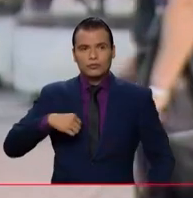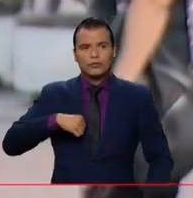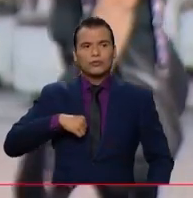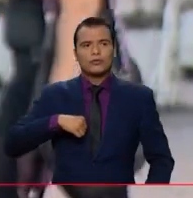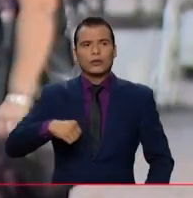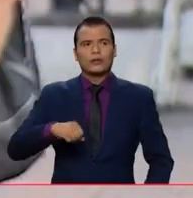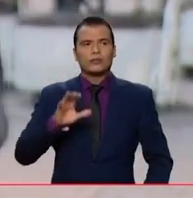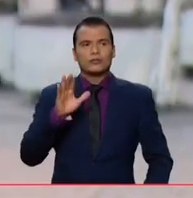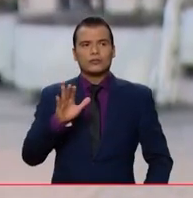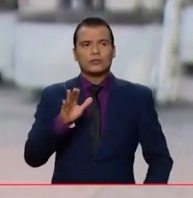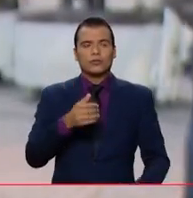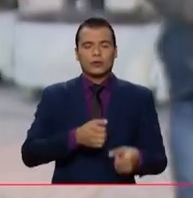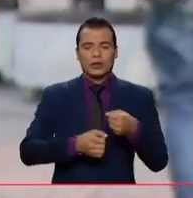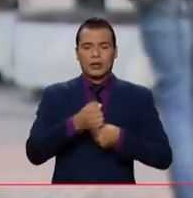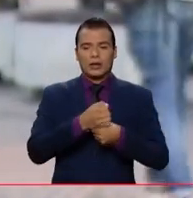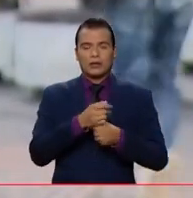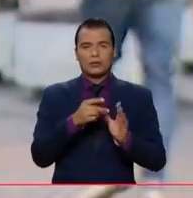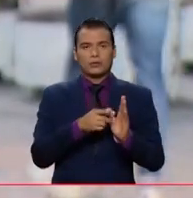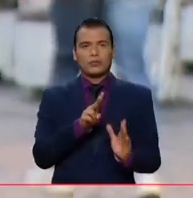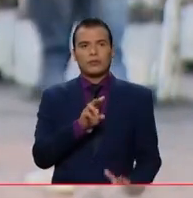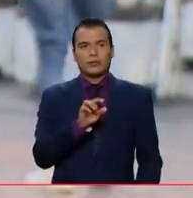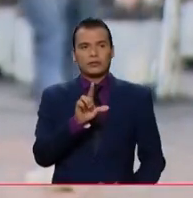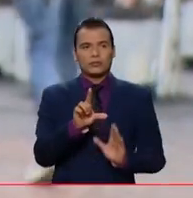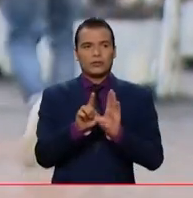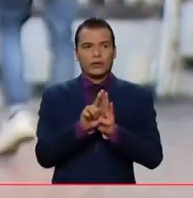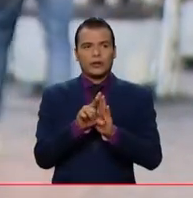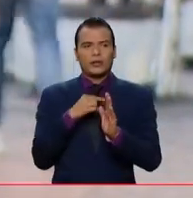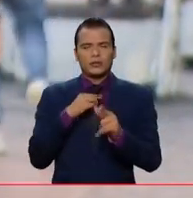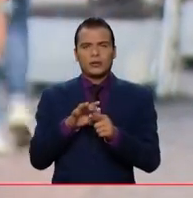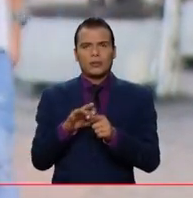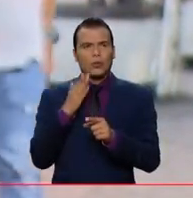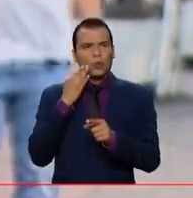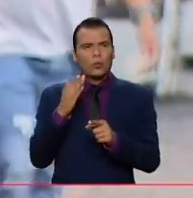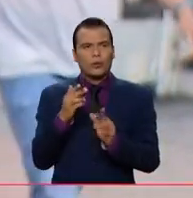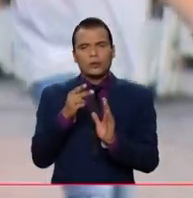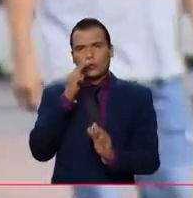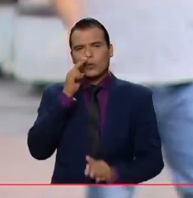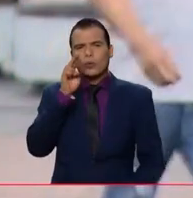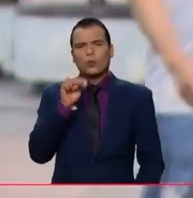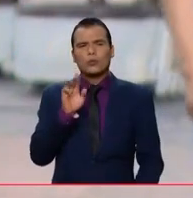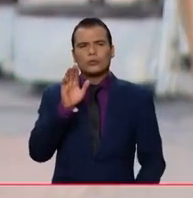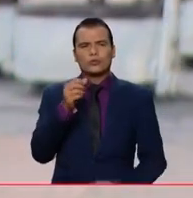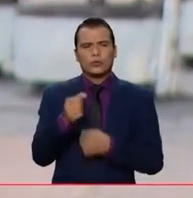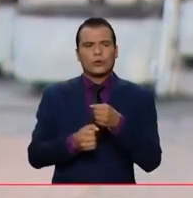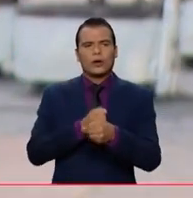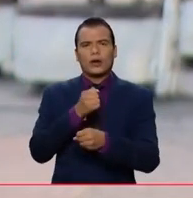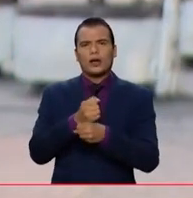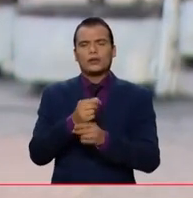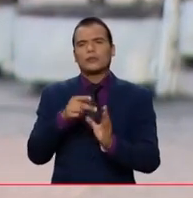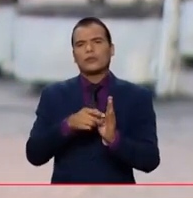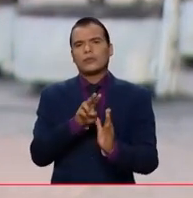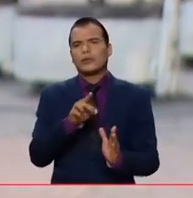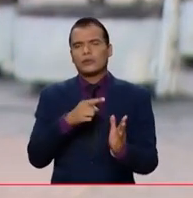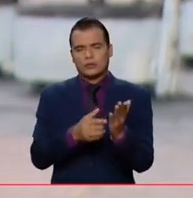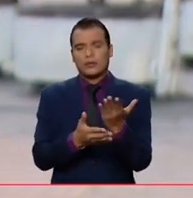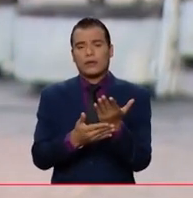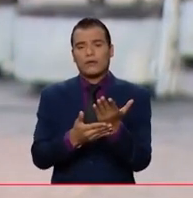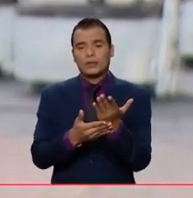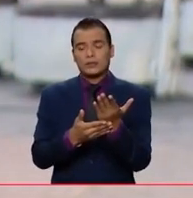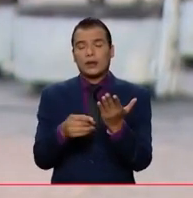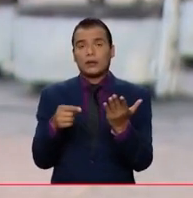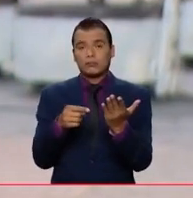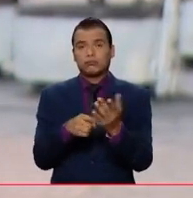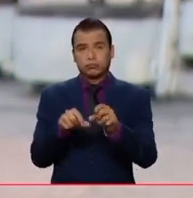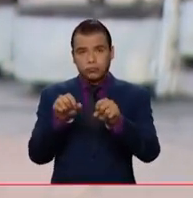del 2020 y reglamentada en junio de 2022, hace la diferencia entre la vida y la muerte en cuanto a